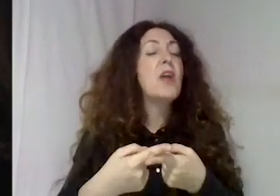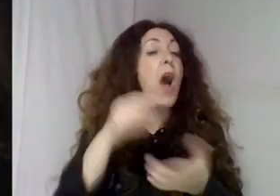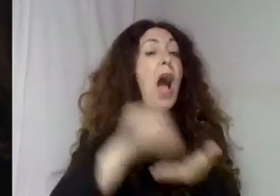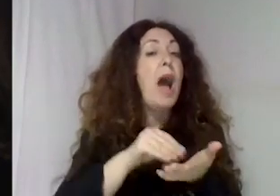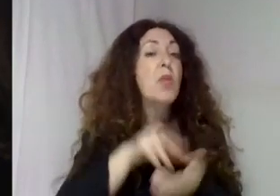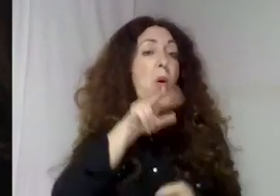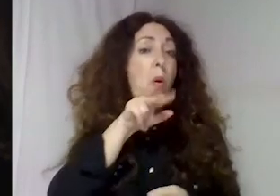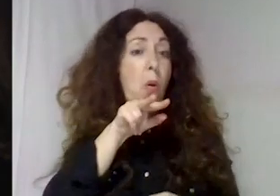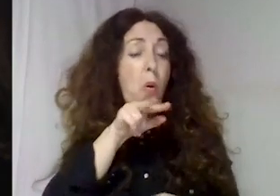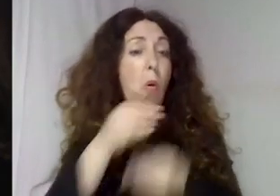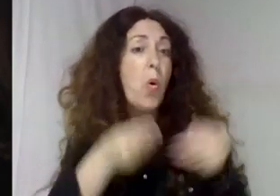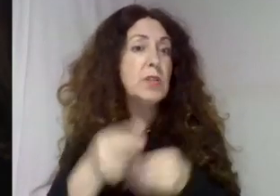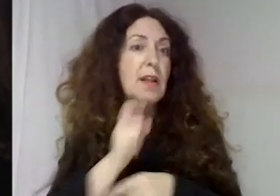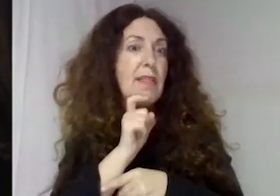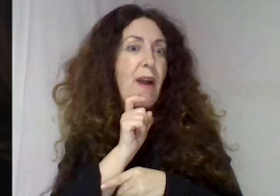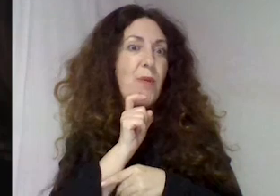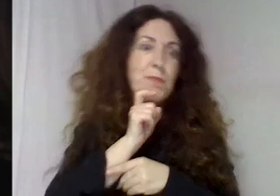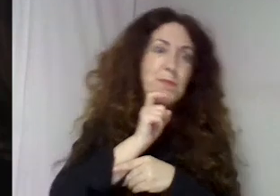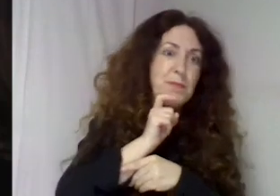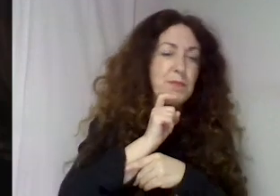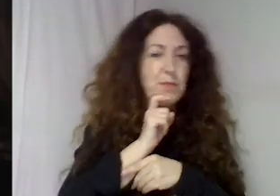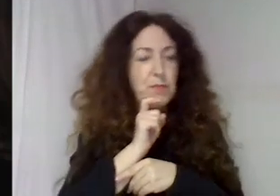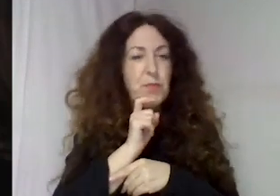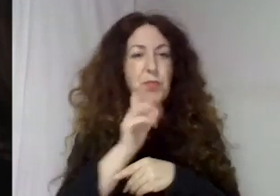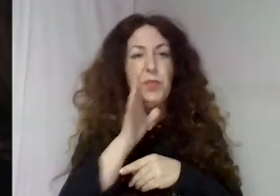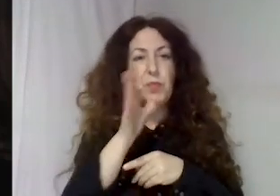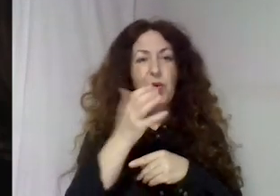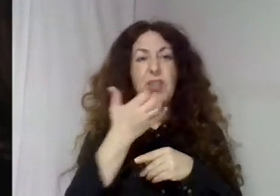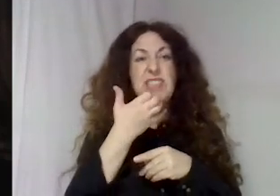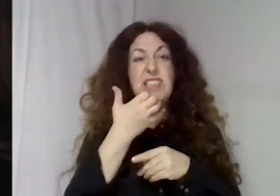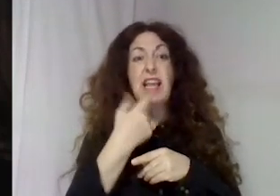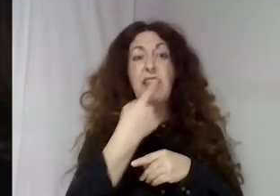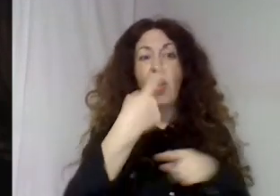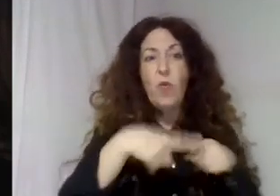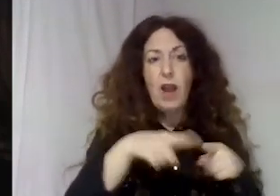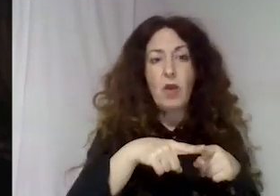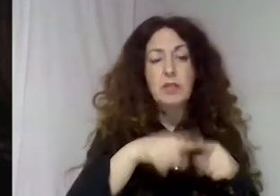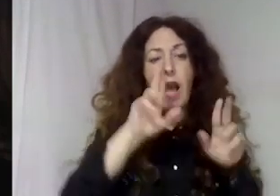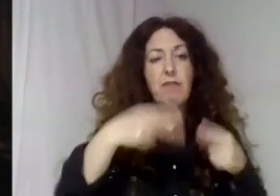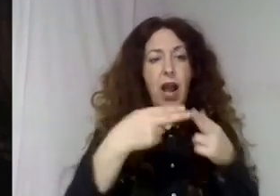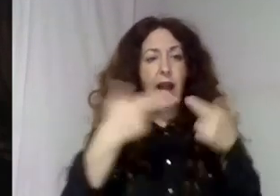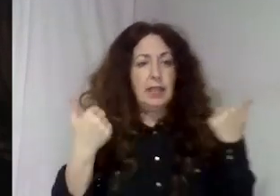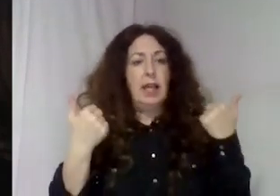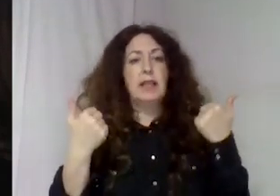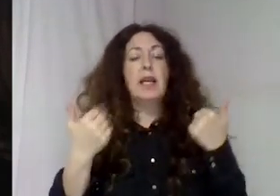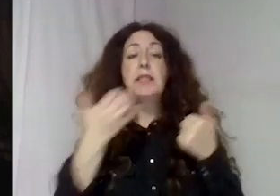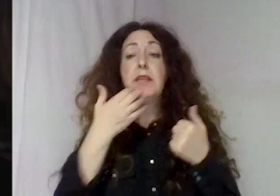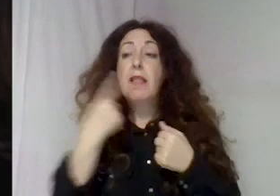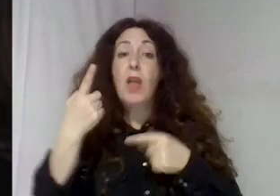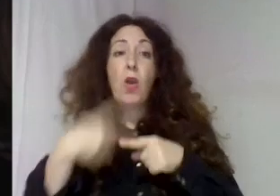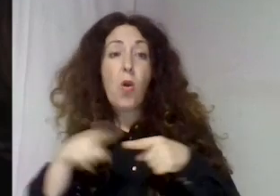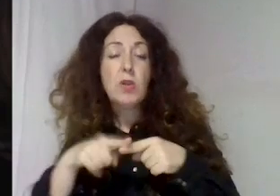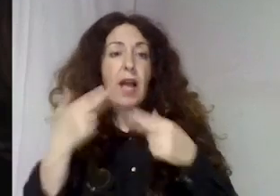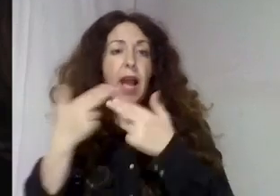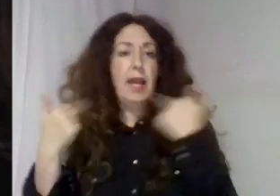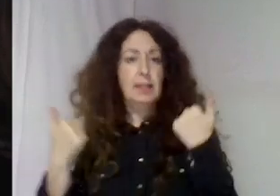momento, dentro de ese debate en el que yo no voy a contar cuál es mi posición, porque eso no interesa, si